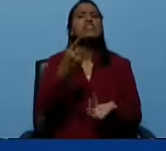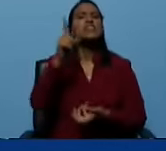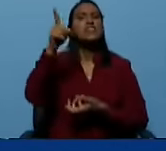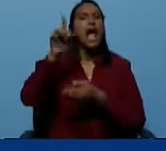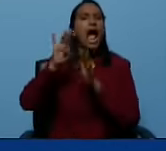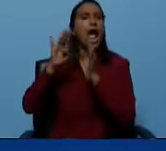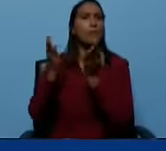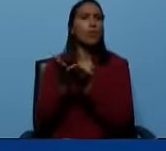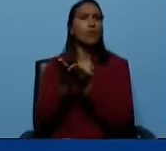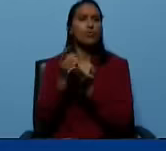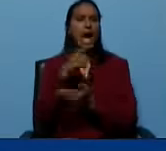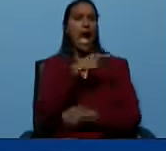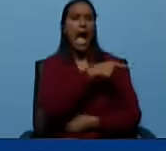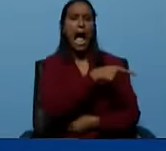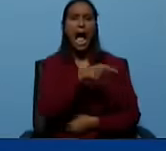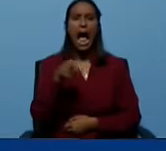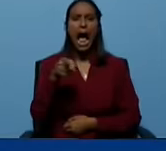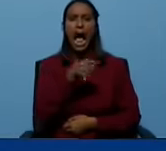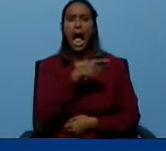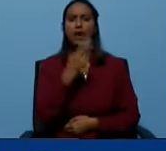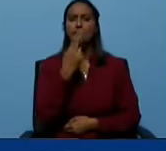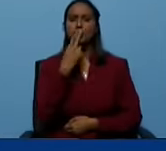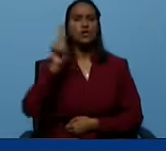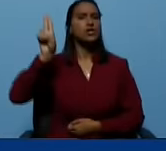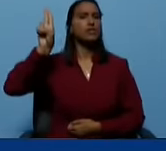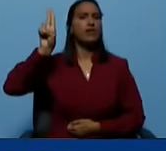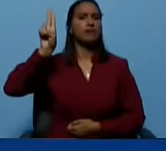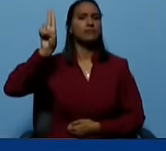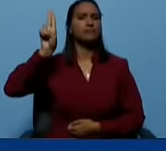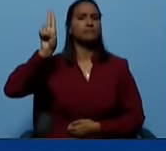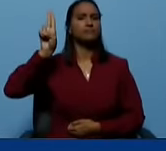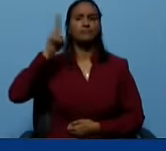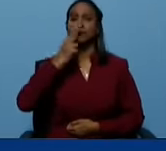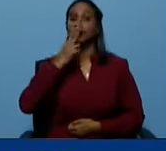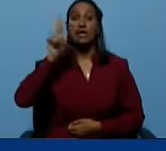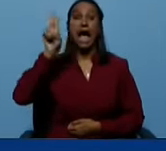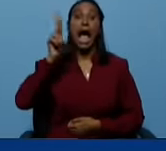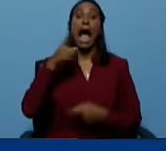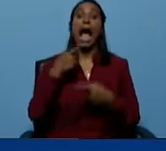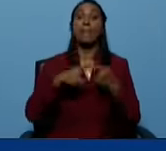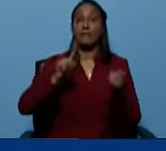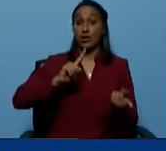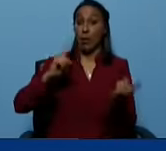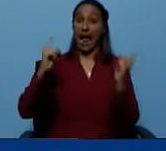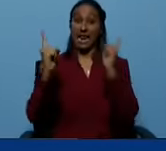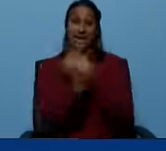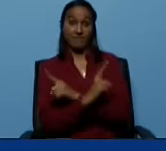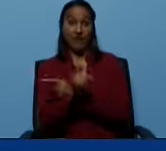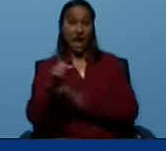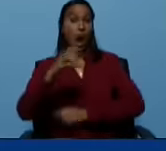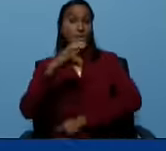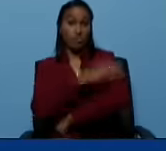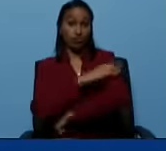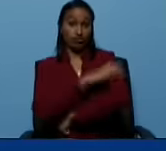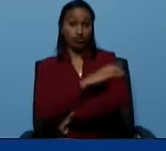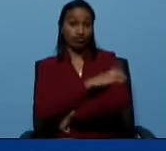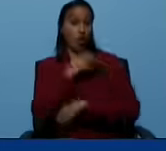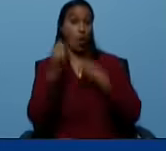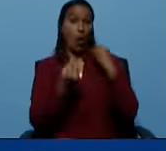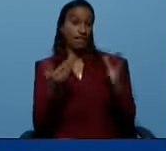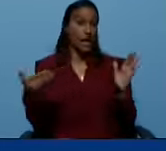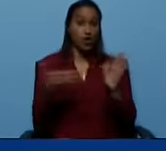Hitler. Fascismo, ¿verdad? Ah, pero como lo hace la oposición contra Maduro y el movimiento bolivariano, se vale y